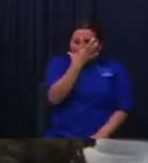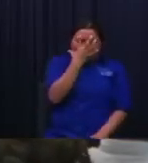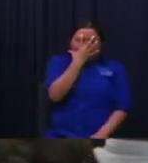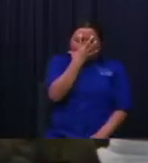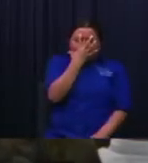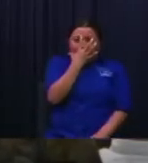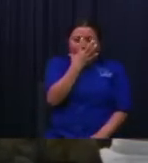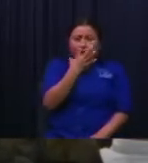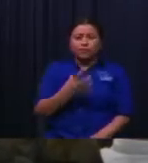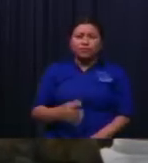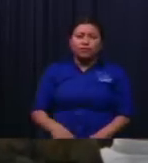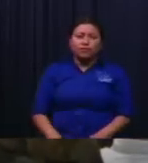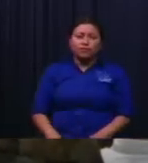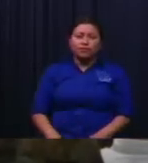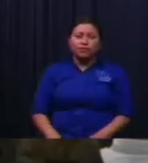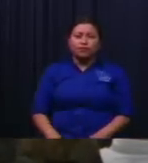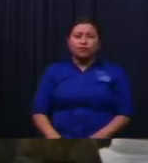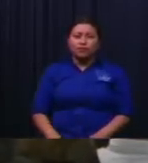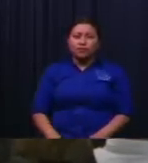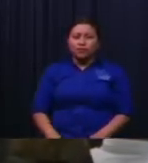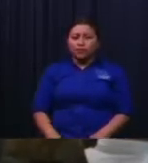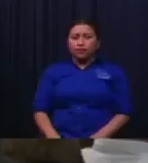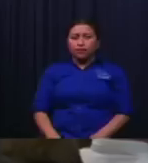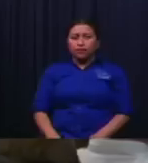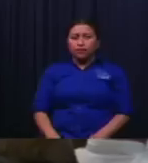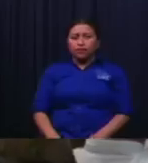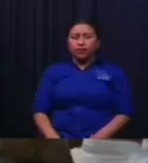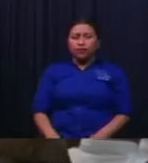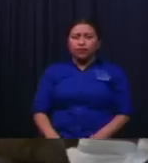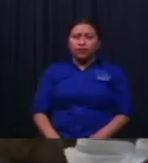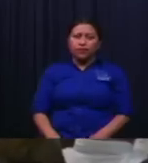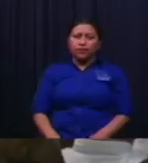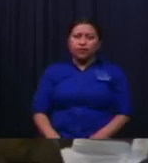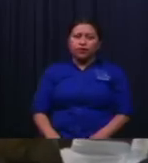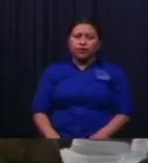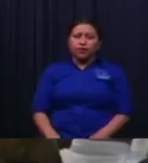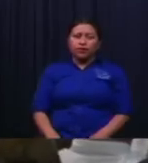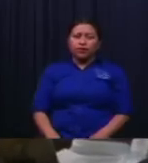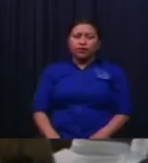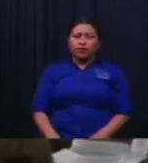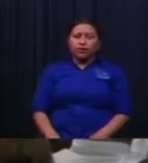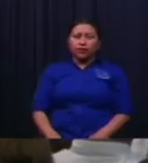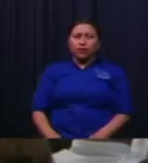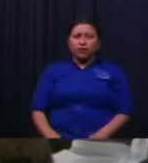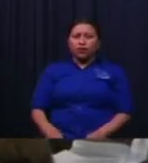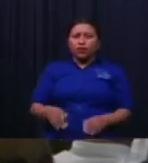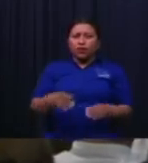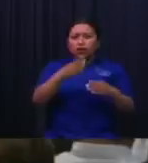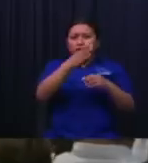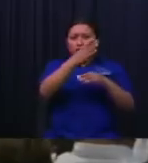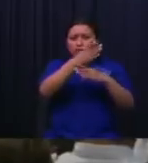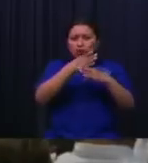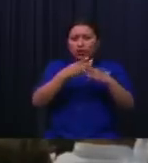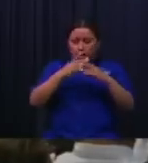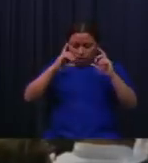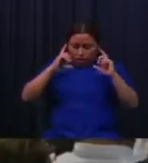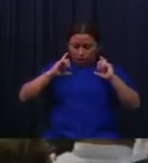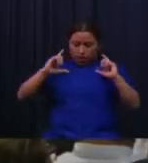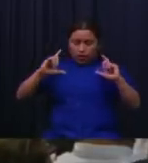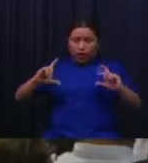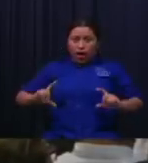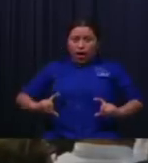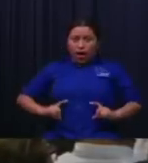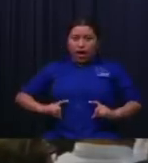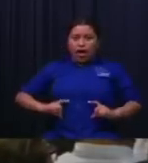mal. Instalada en medio de nuestros miembros, puede contaminar a la